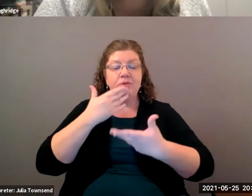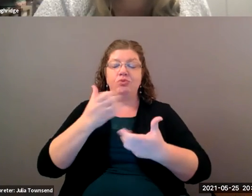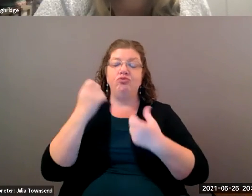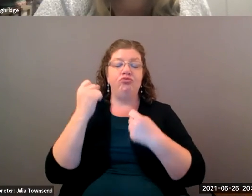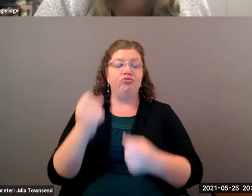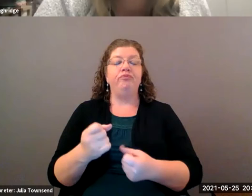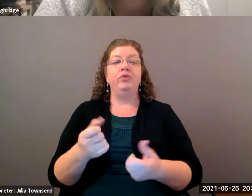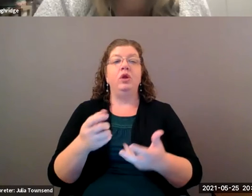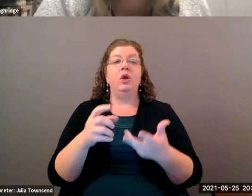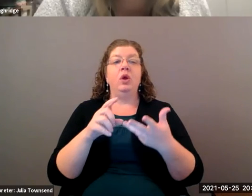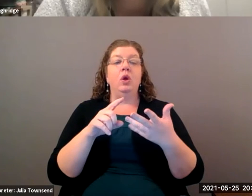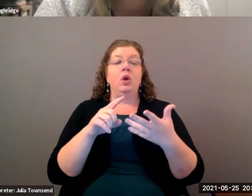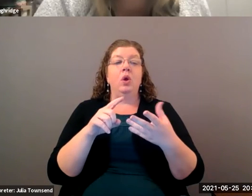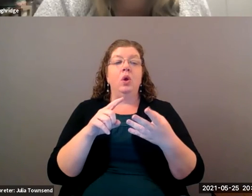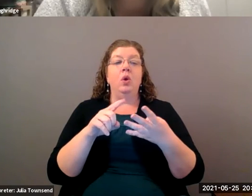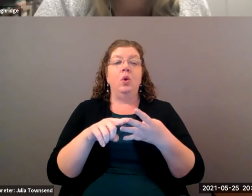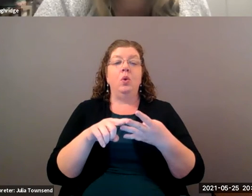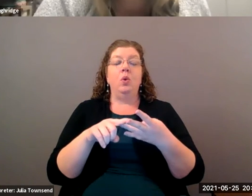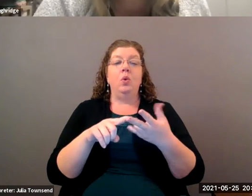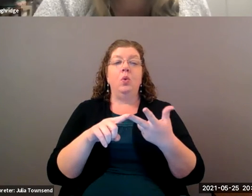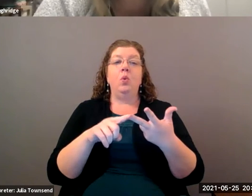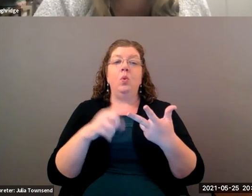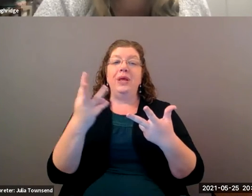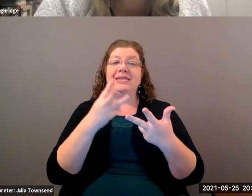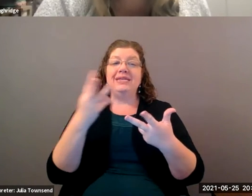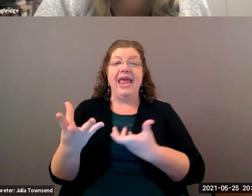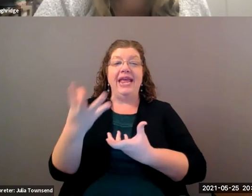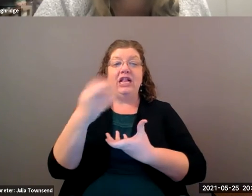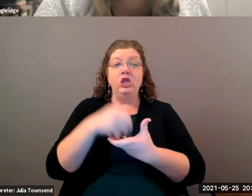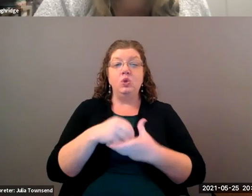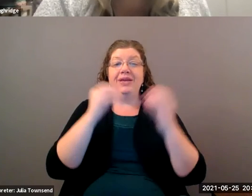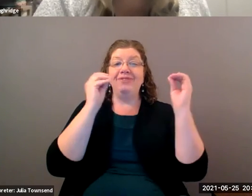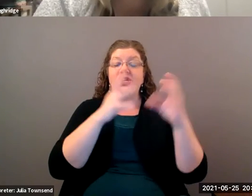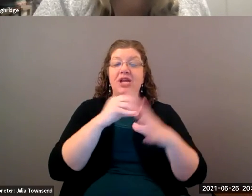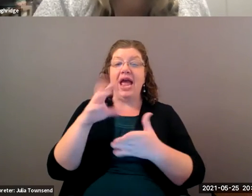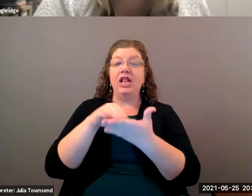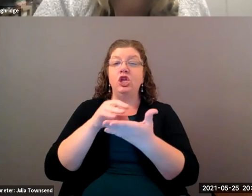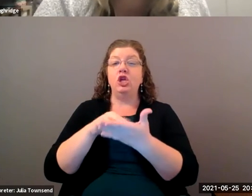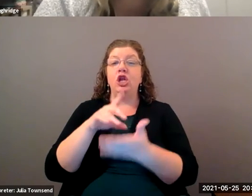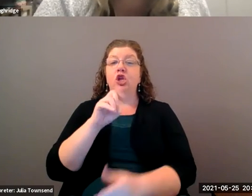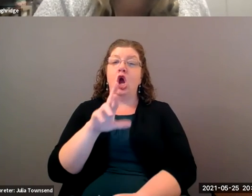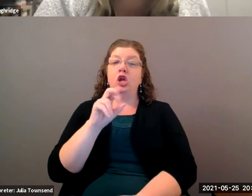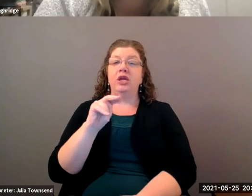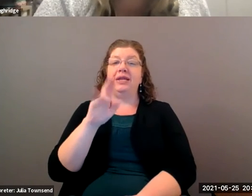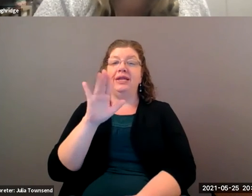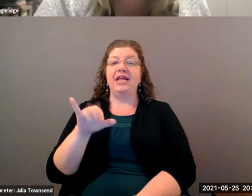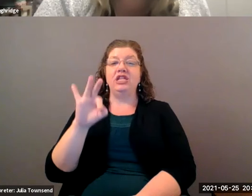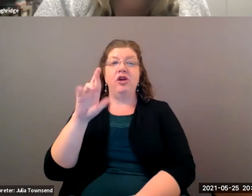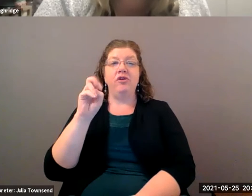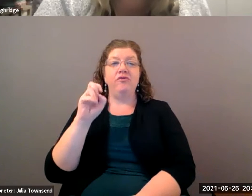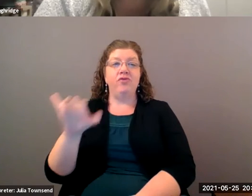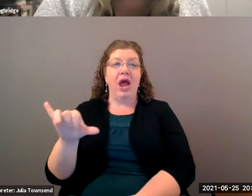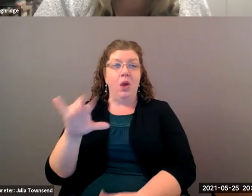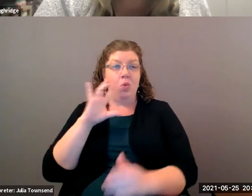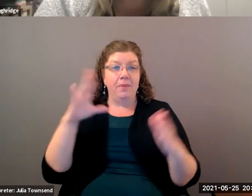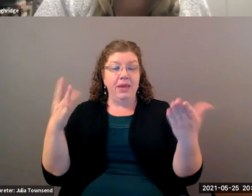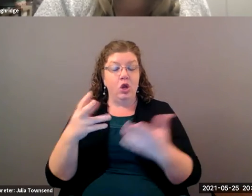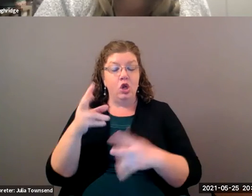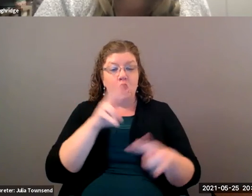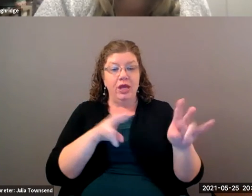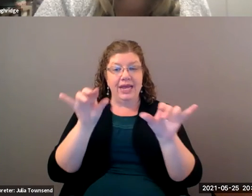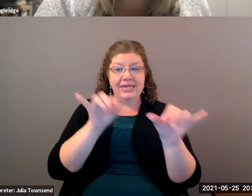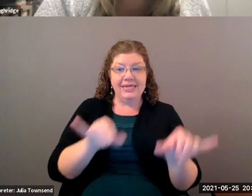al principio del año escolar. Y el miércoles es sobre la enseñanza y aprendizaje inclusiva,